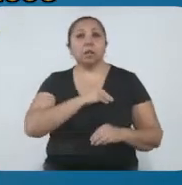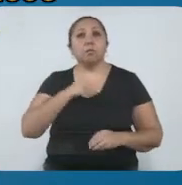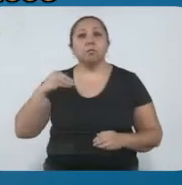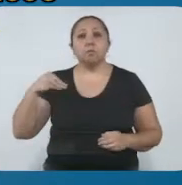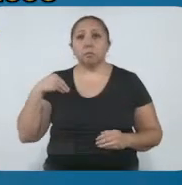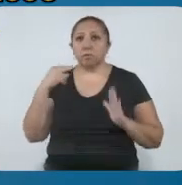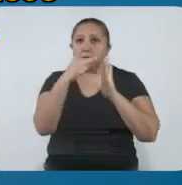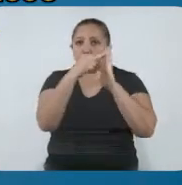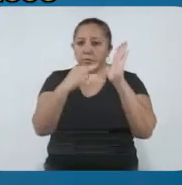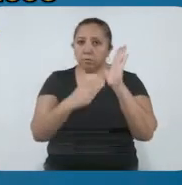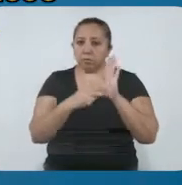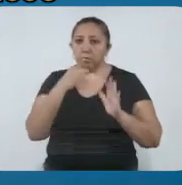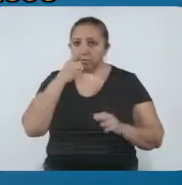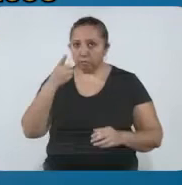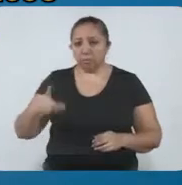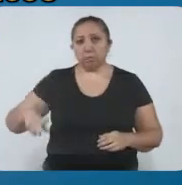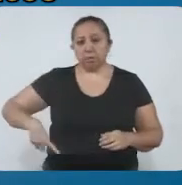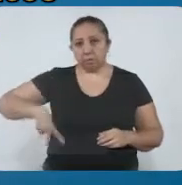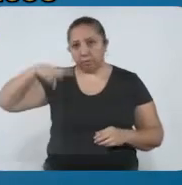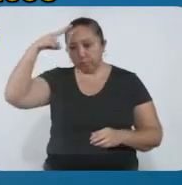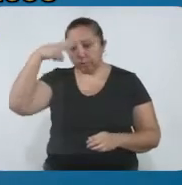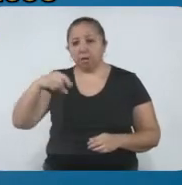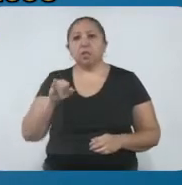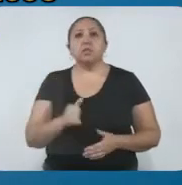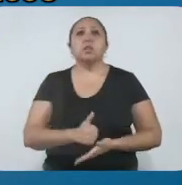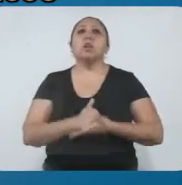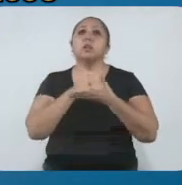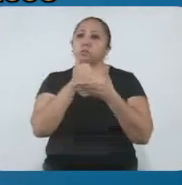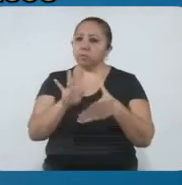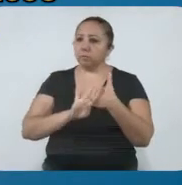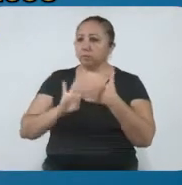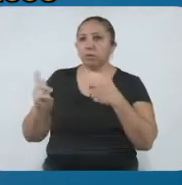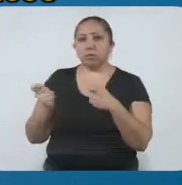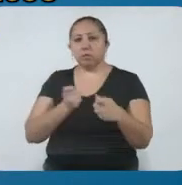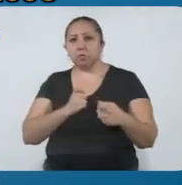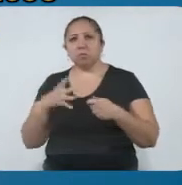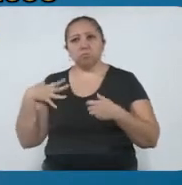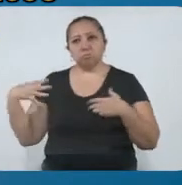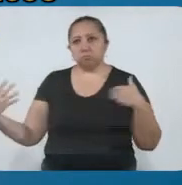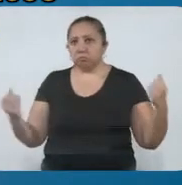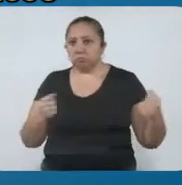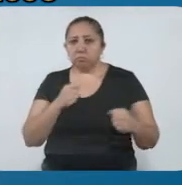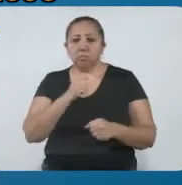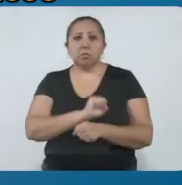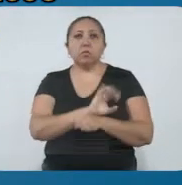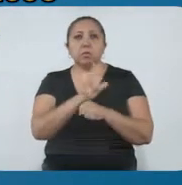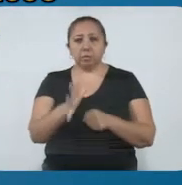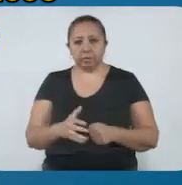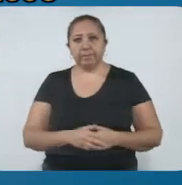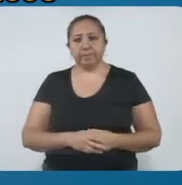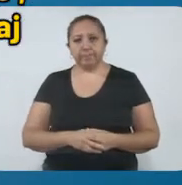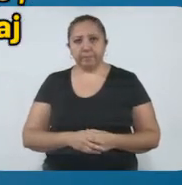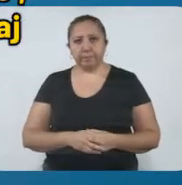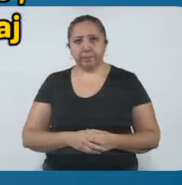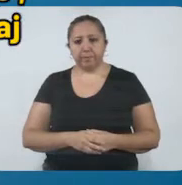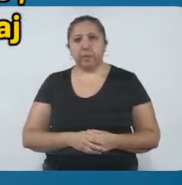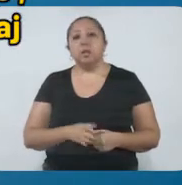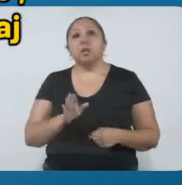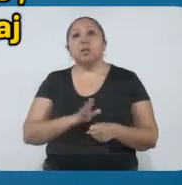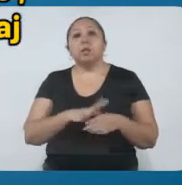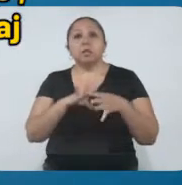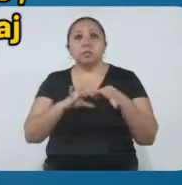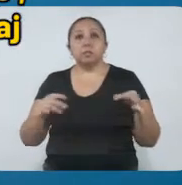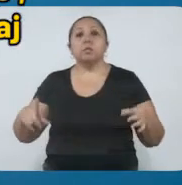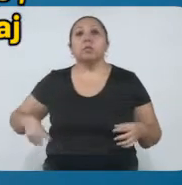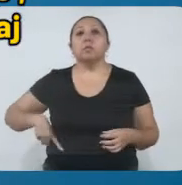disposiciones decretadas por el gobierno federal. Así ayudan a prevenir y controlar el contagio del coronavirus COVID-19. Como explicó